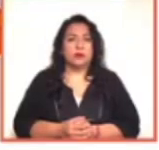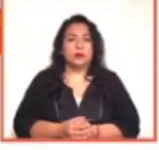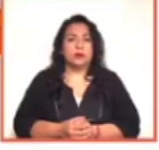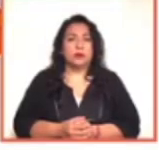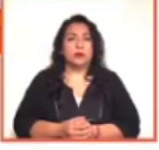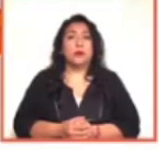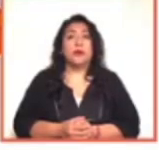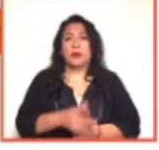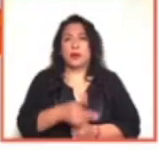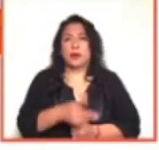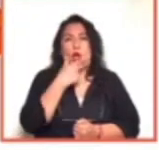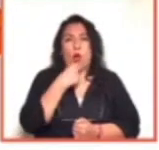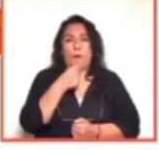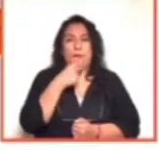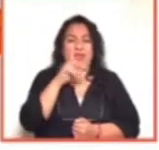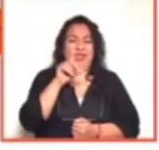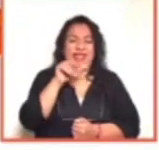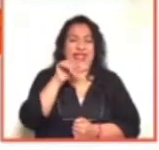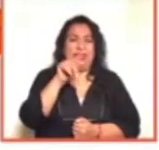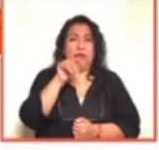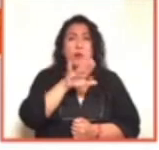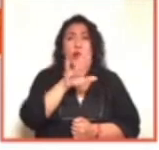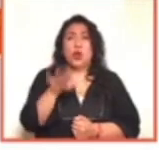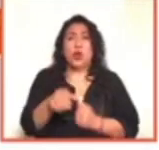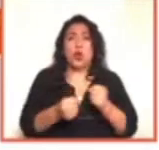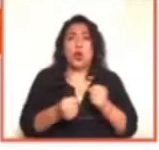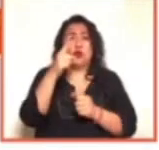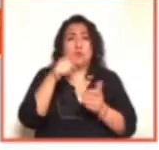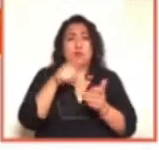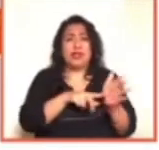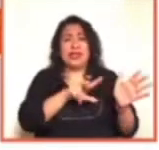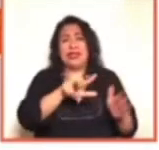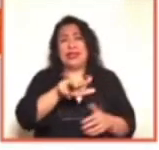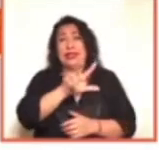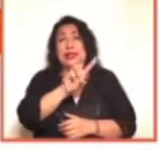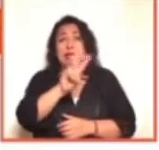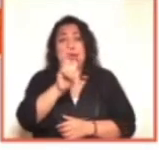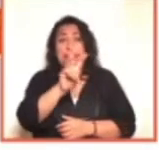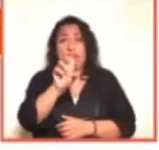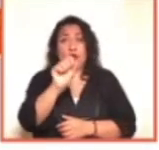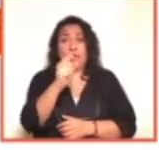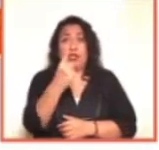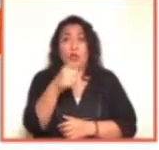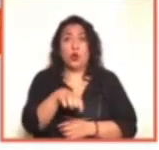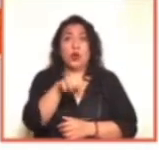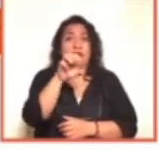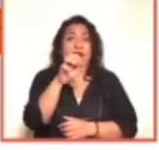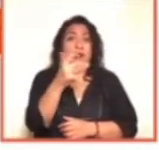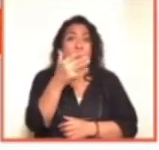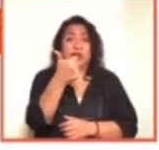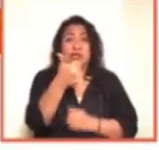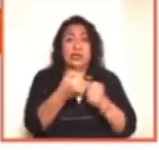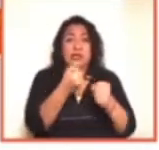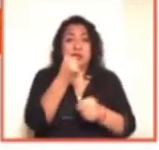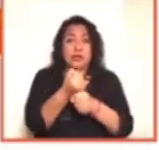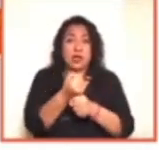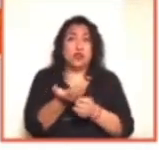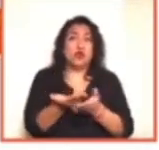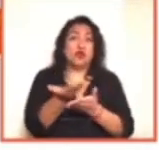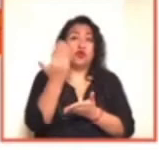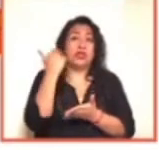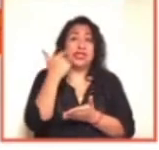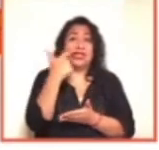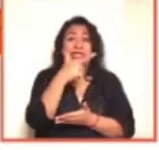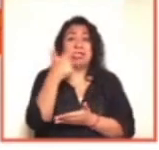Dante Alighieri murió en 1321 a los 56 años, hace 7 siglos,